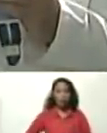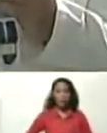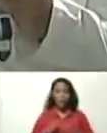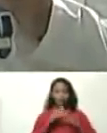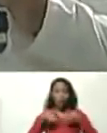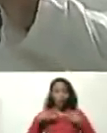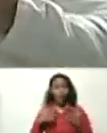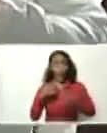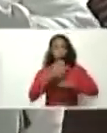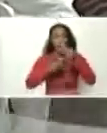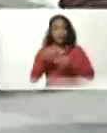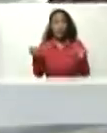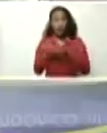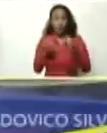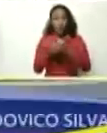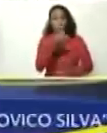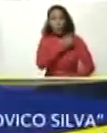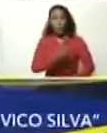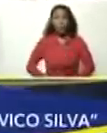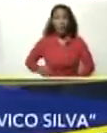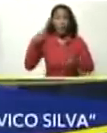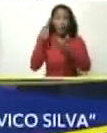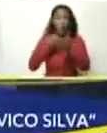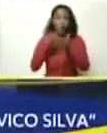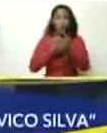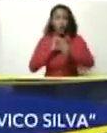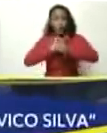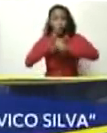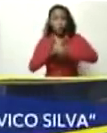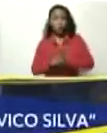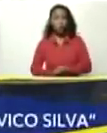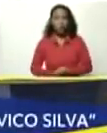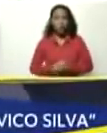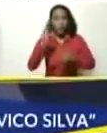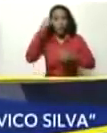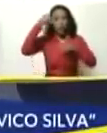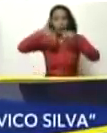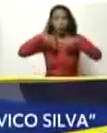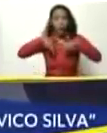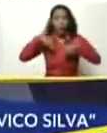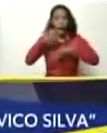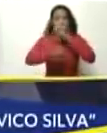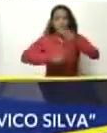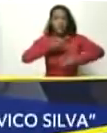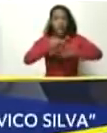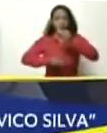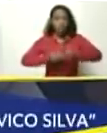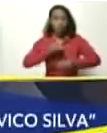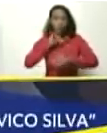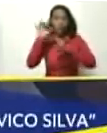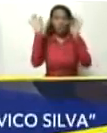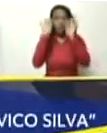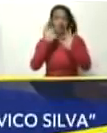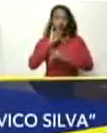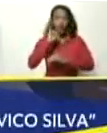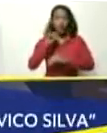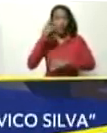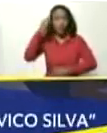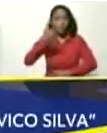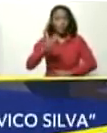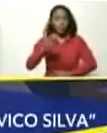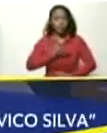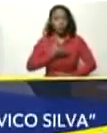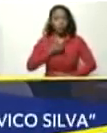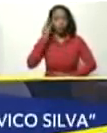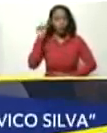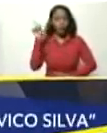que conforman el comité presidencial de la lucha para el COVID-19. El día de hoy, bueno, realizando, como informa nuestra almiranta, el despliegue